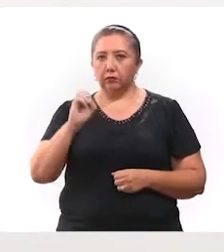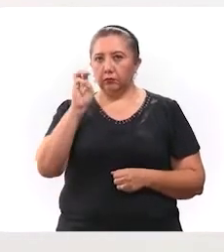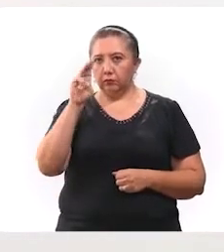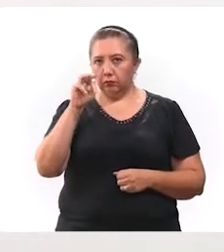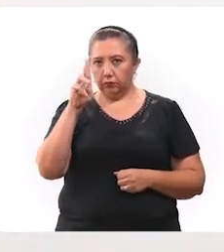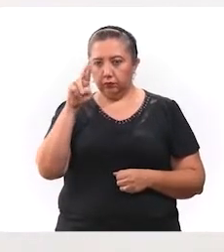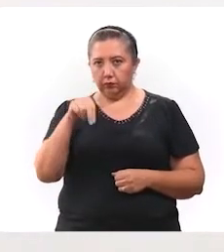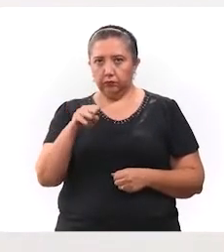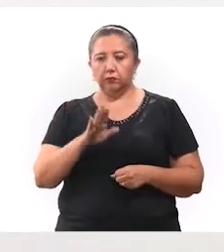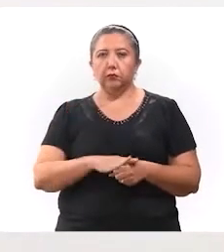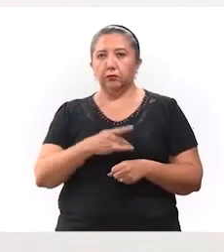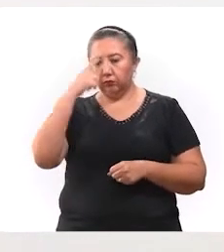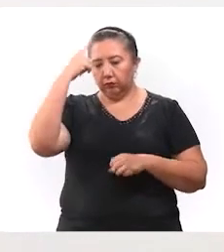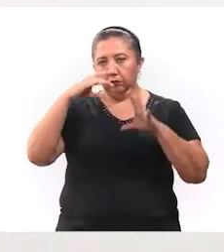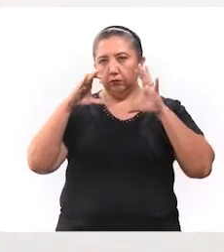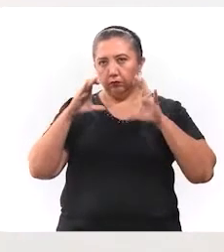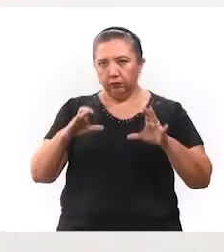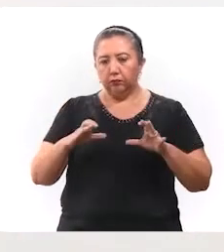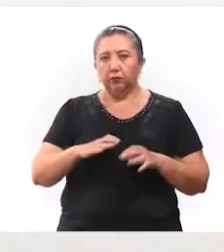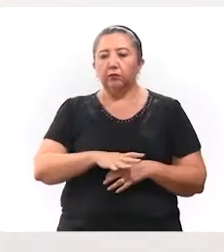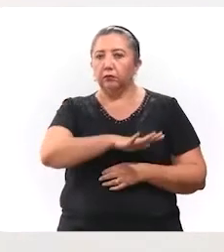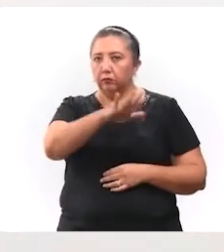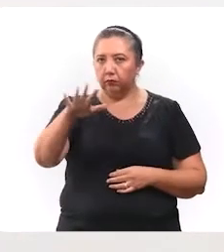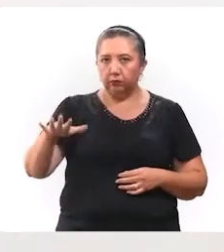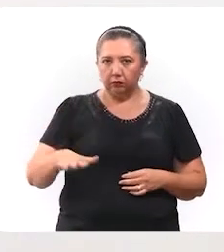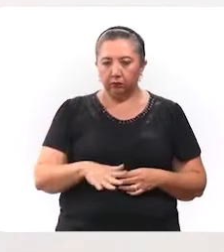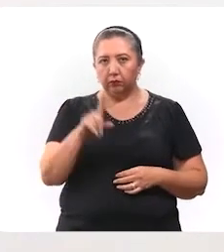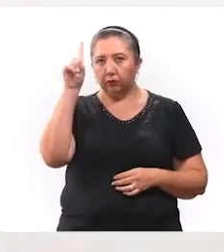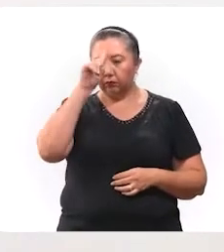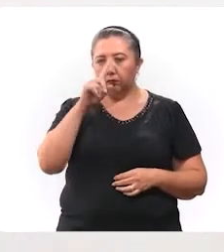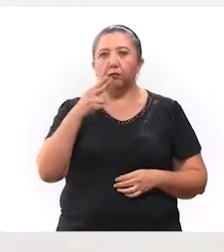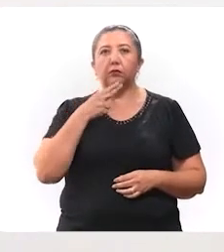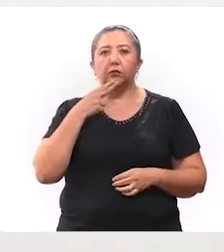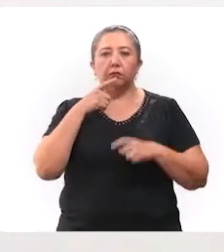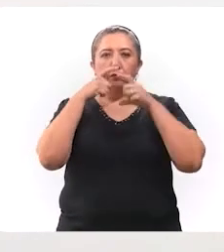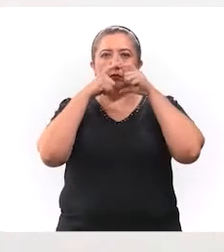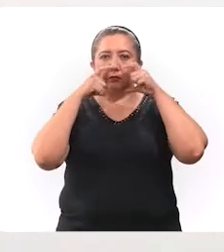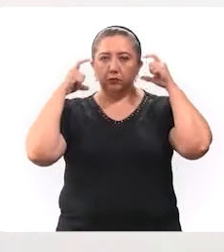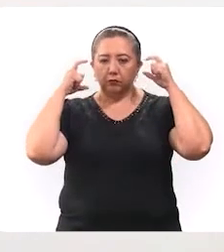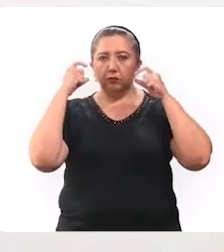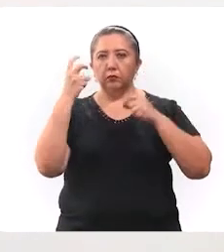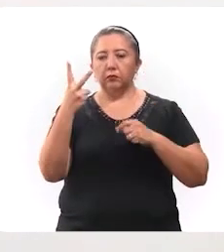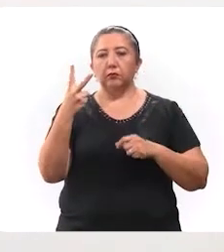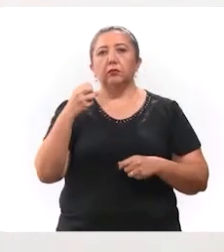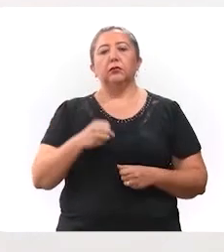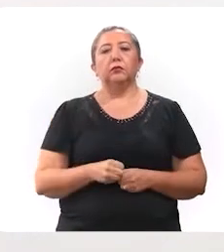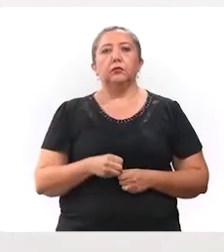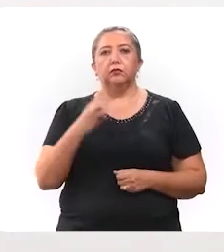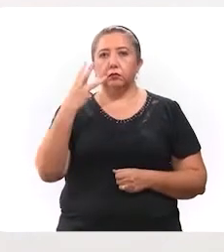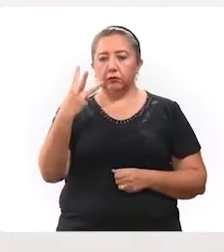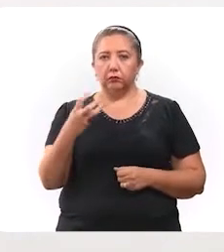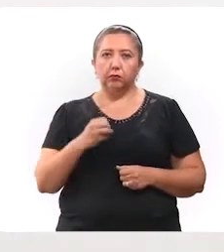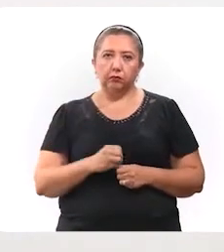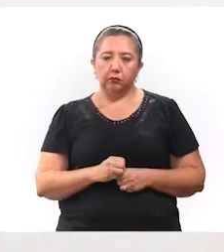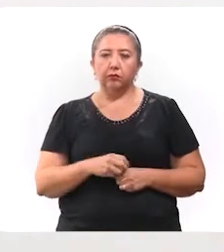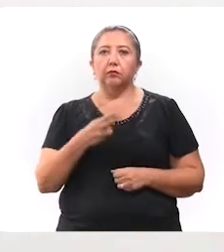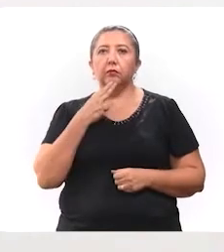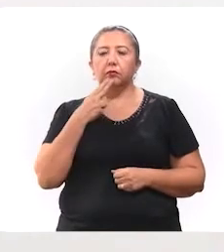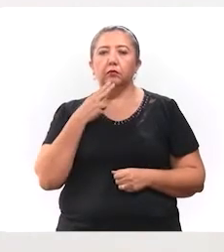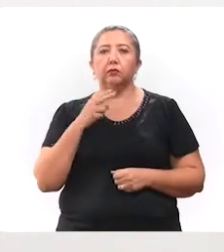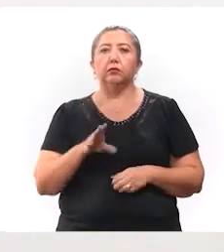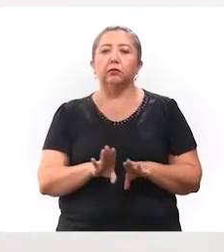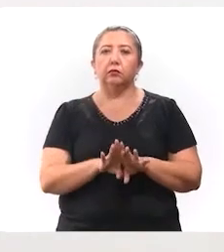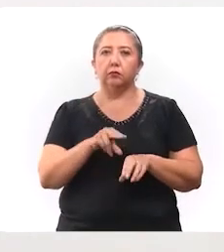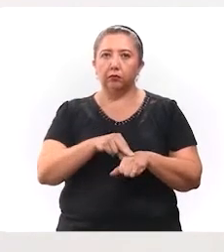Omicron. Por lo que, para protegernos entre todos, se sugiere el uso de cubrebocas de 2 capas, tricapa o de uso